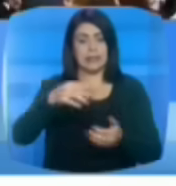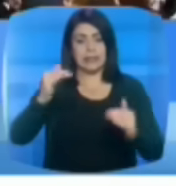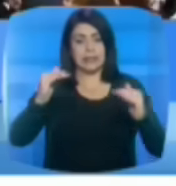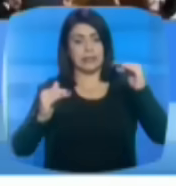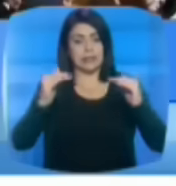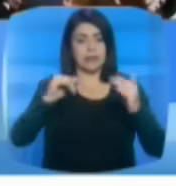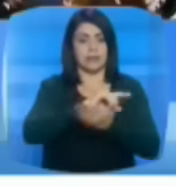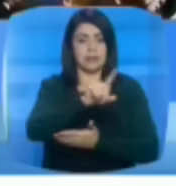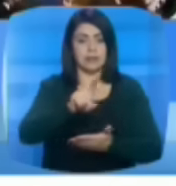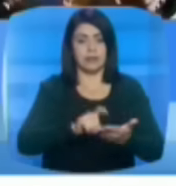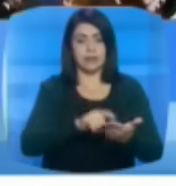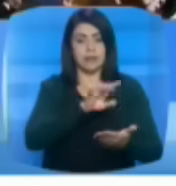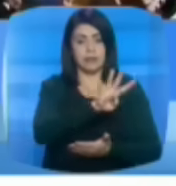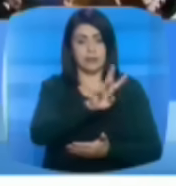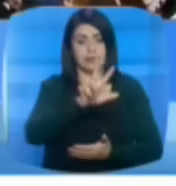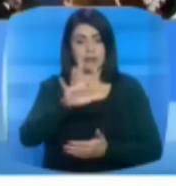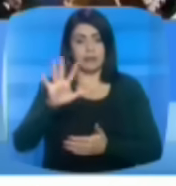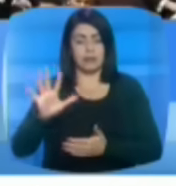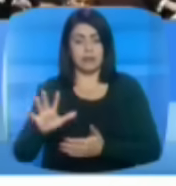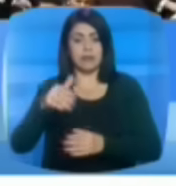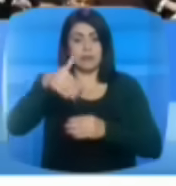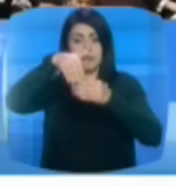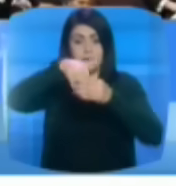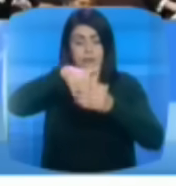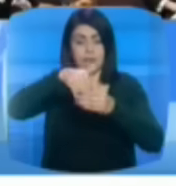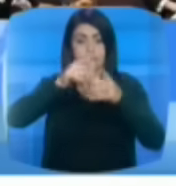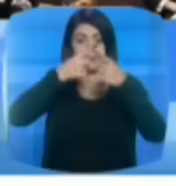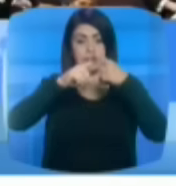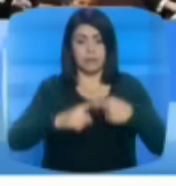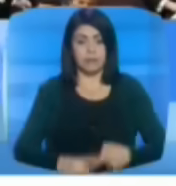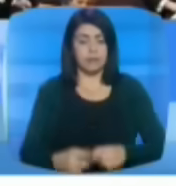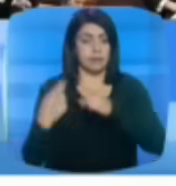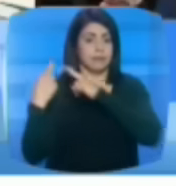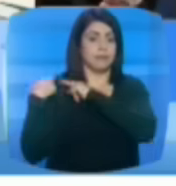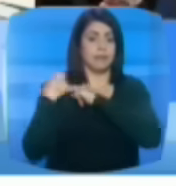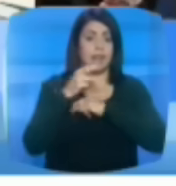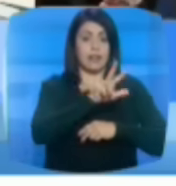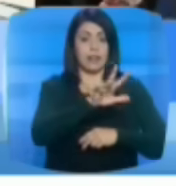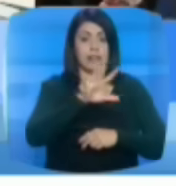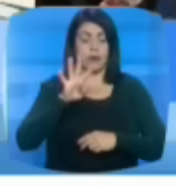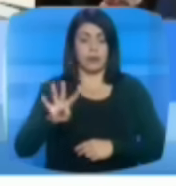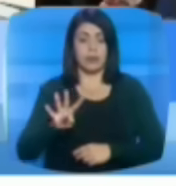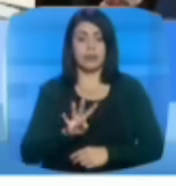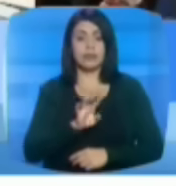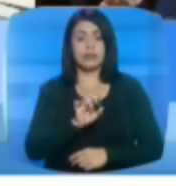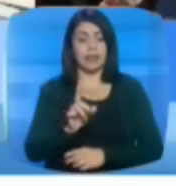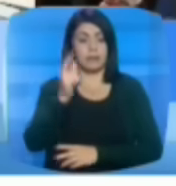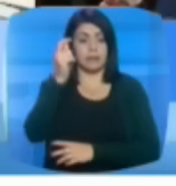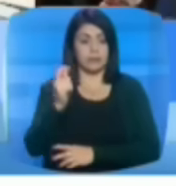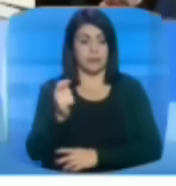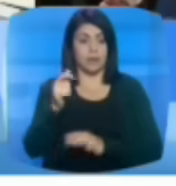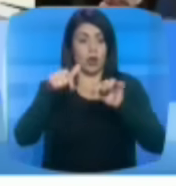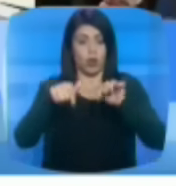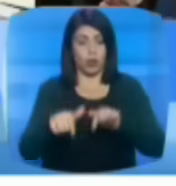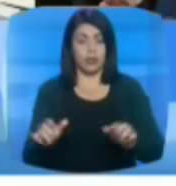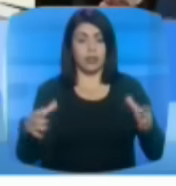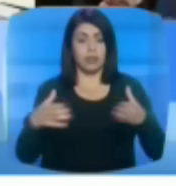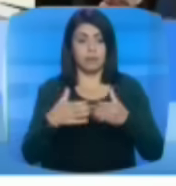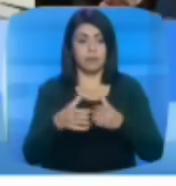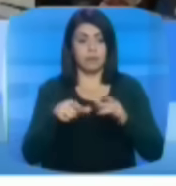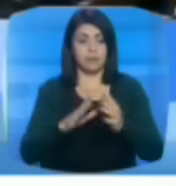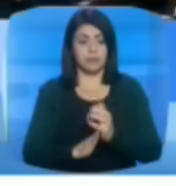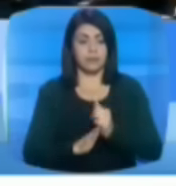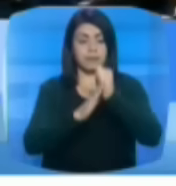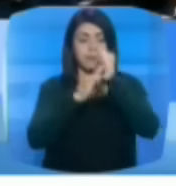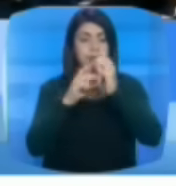en su totalidad los 435 escaños de la Cámara de Representantes y 34 de los 100 del Senado. Actualmente la Cámara Baja,